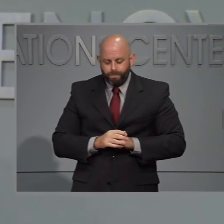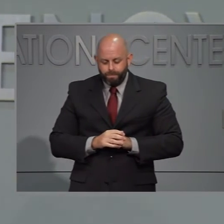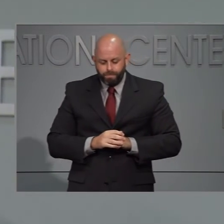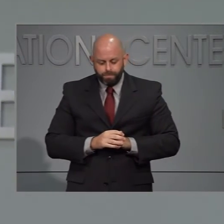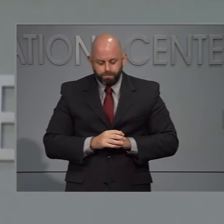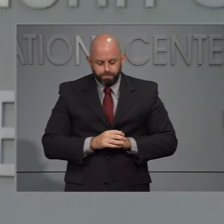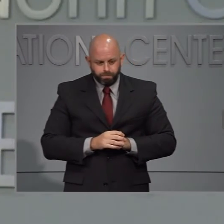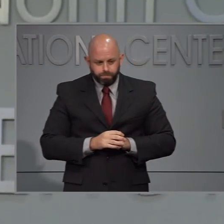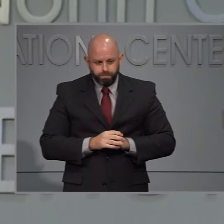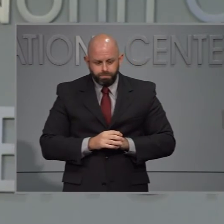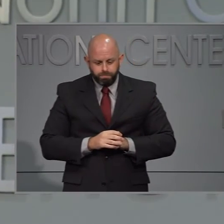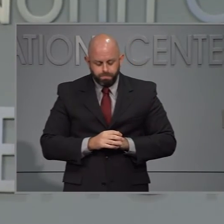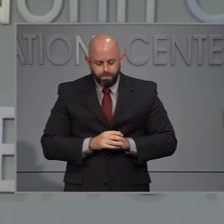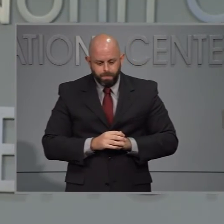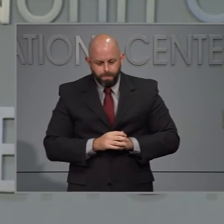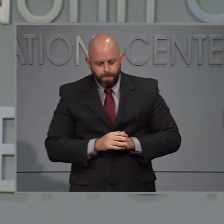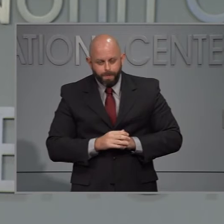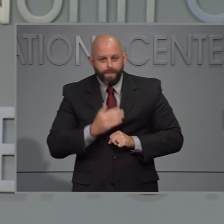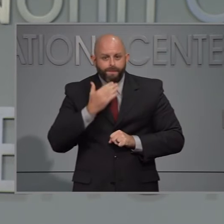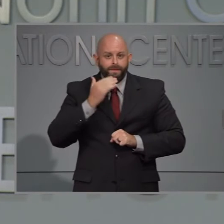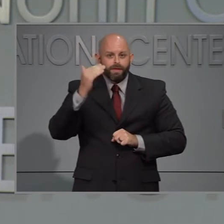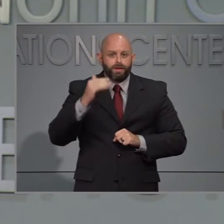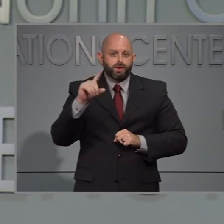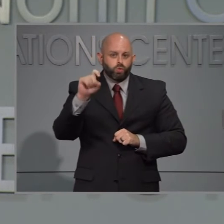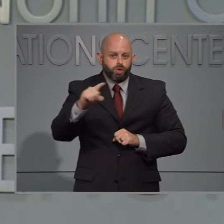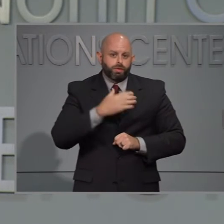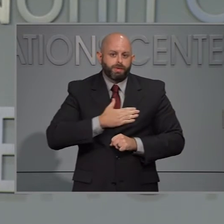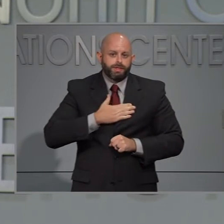Gracias. La siguiente, por favor.